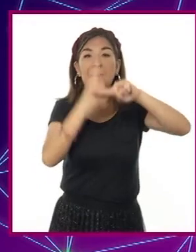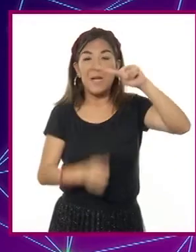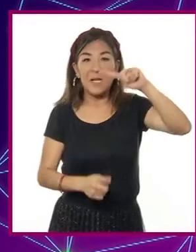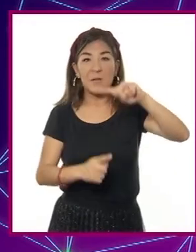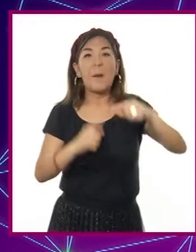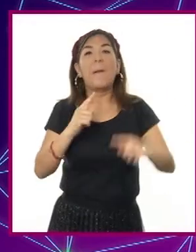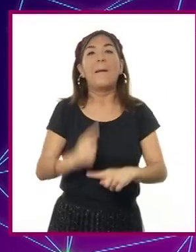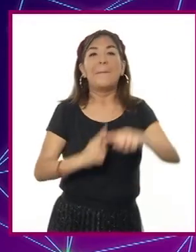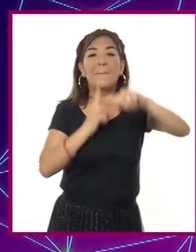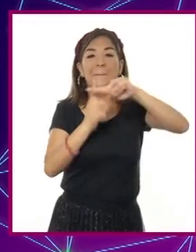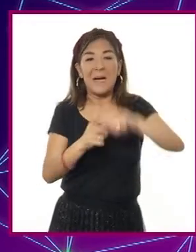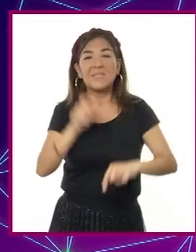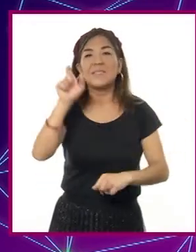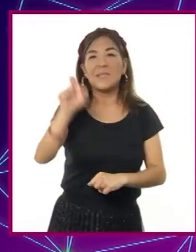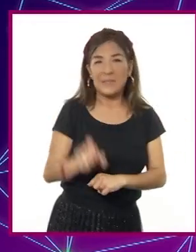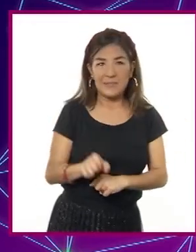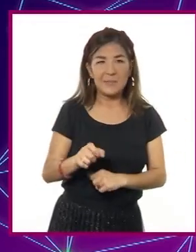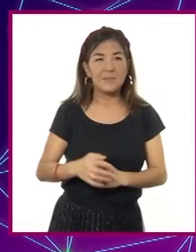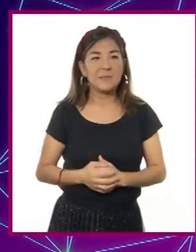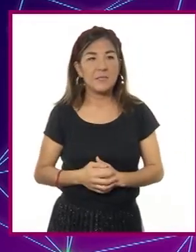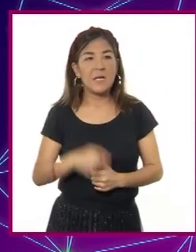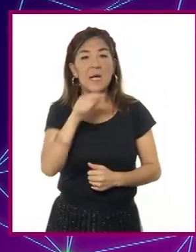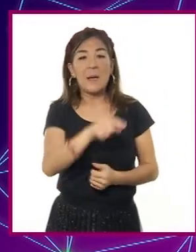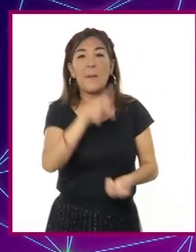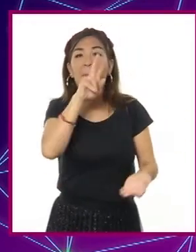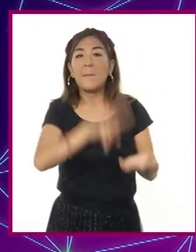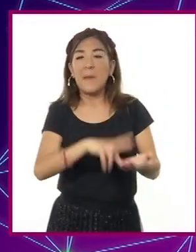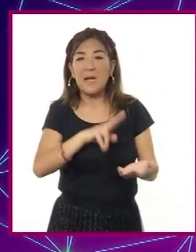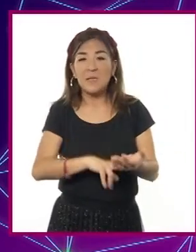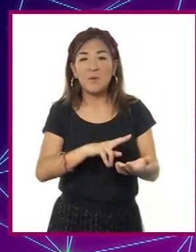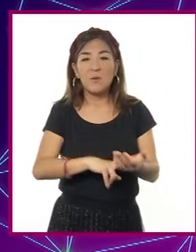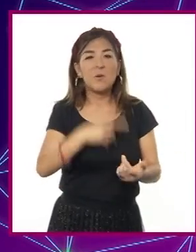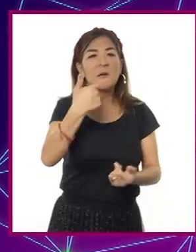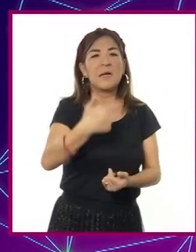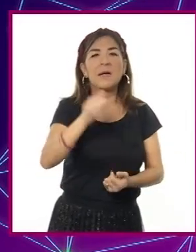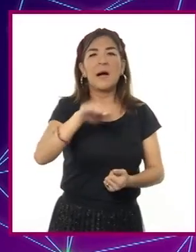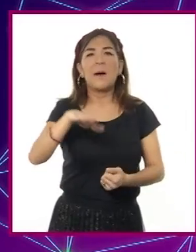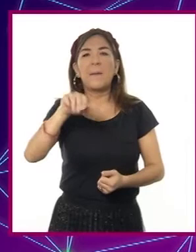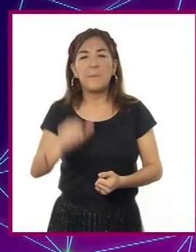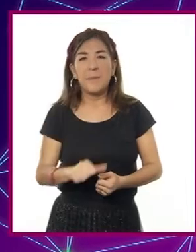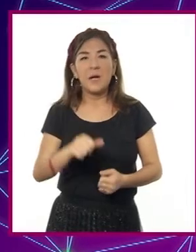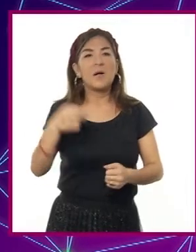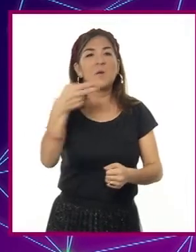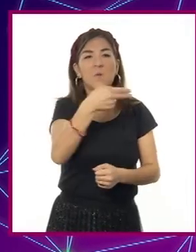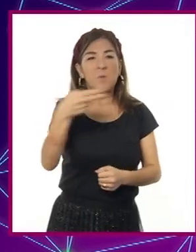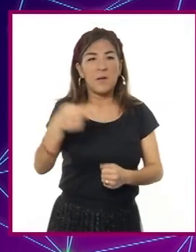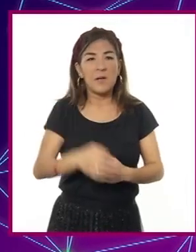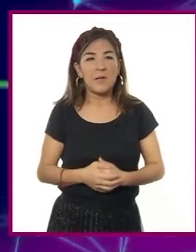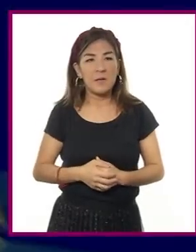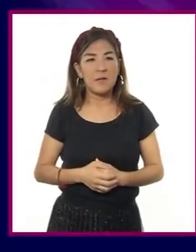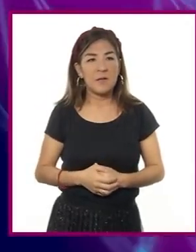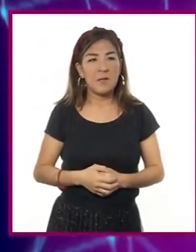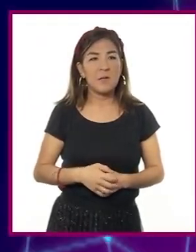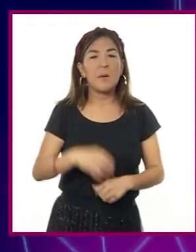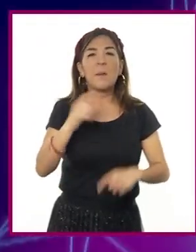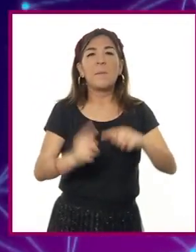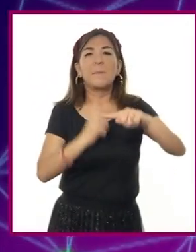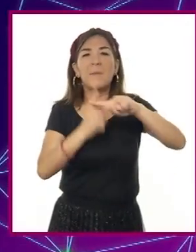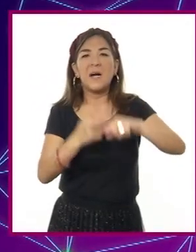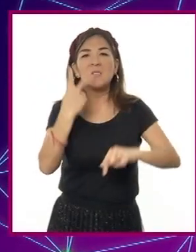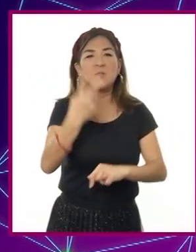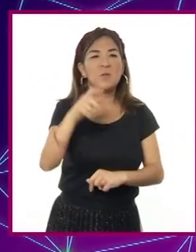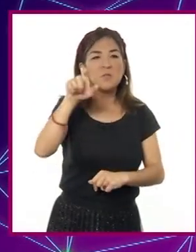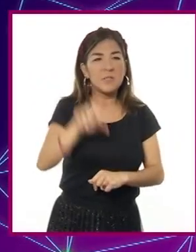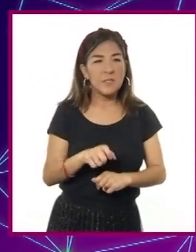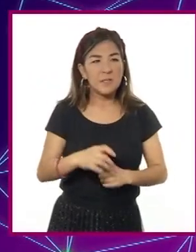X. Al despejar el valor de gamma, se obtiene que es igual a alfa más 2X. Se realiza